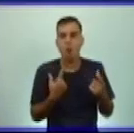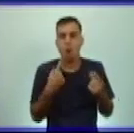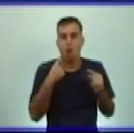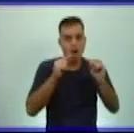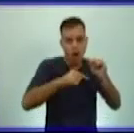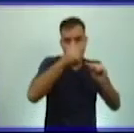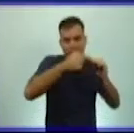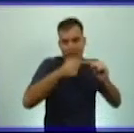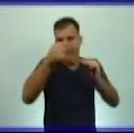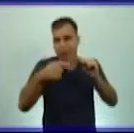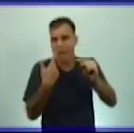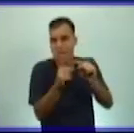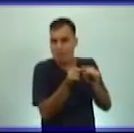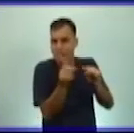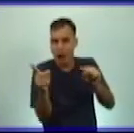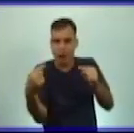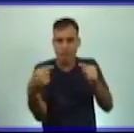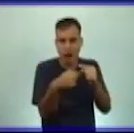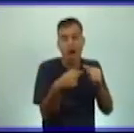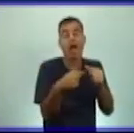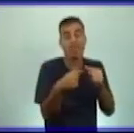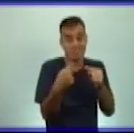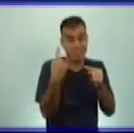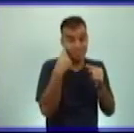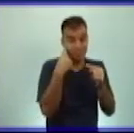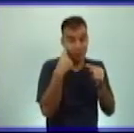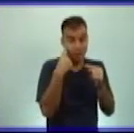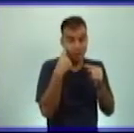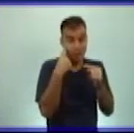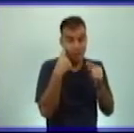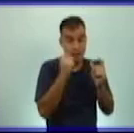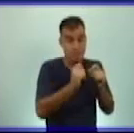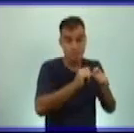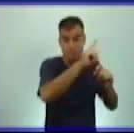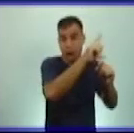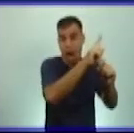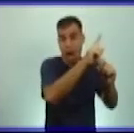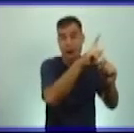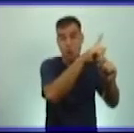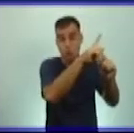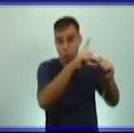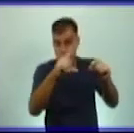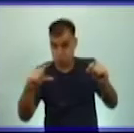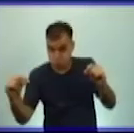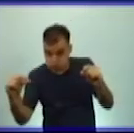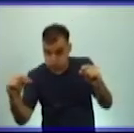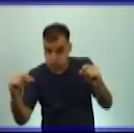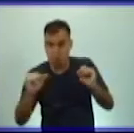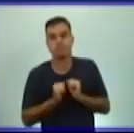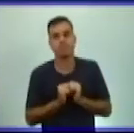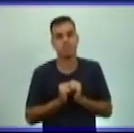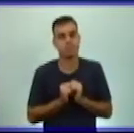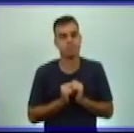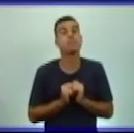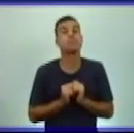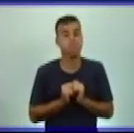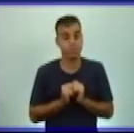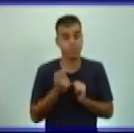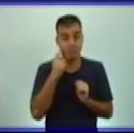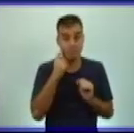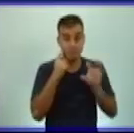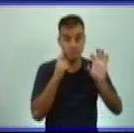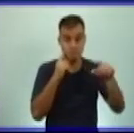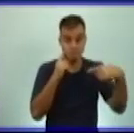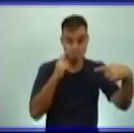corriente. Recordar, la corriente circula del mayor potencial al menor potencial. Por tanto, en las espiras, cuando